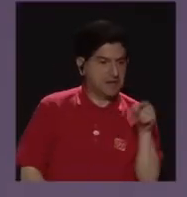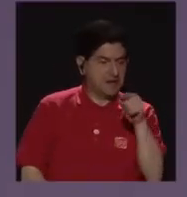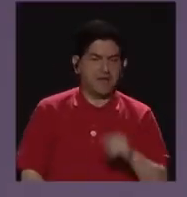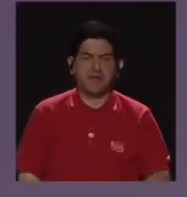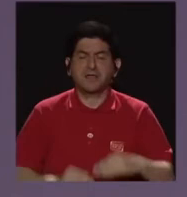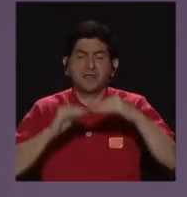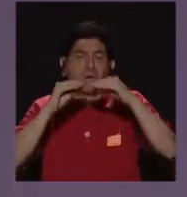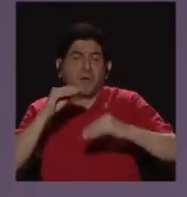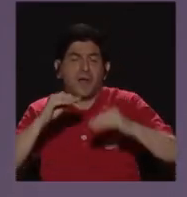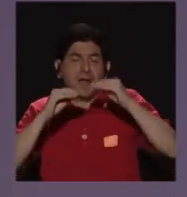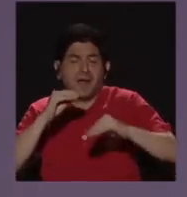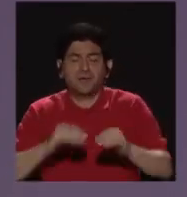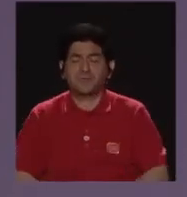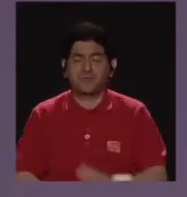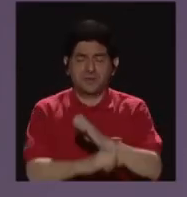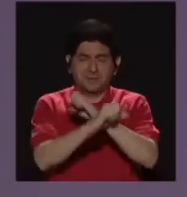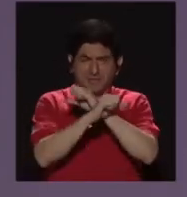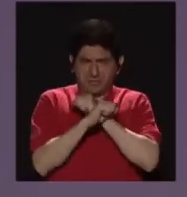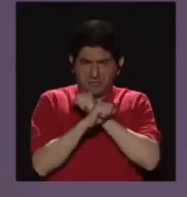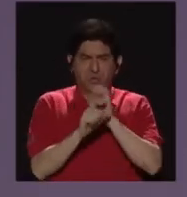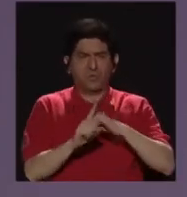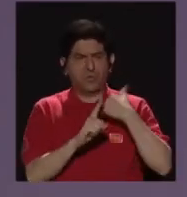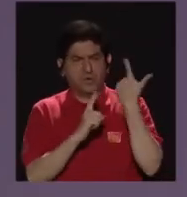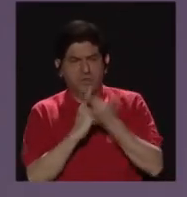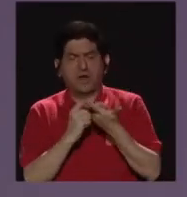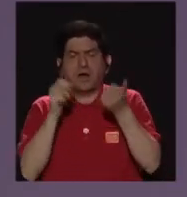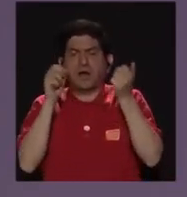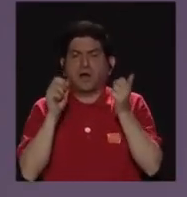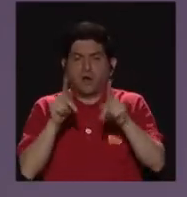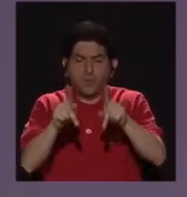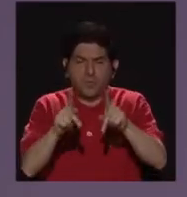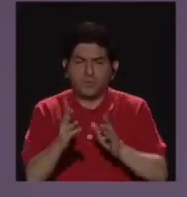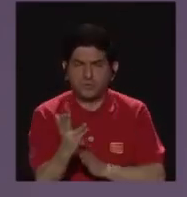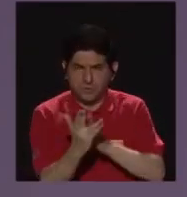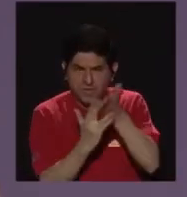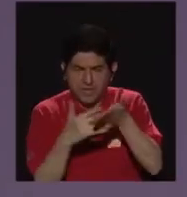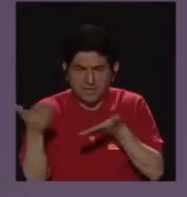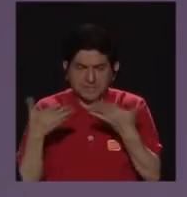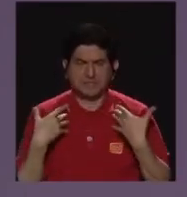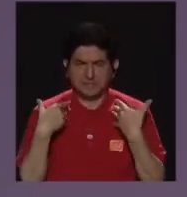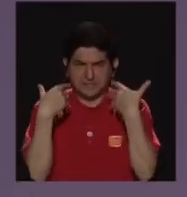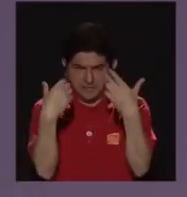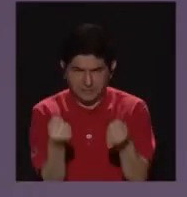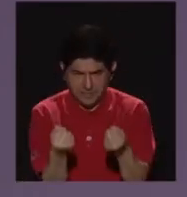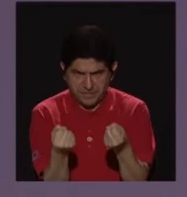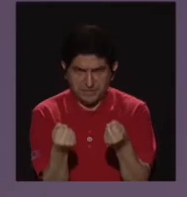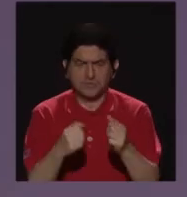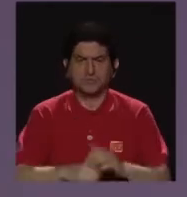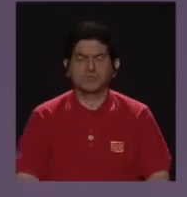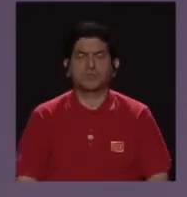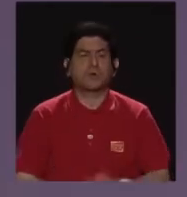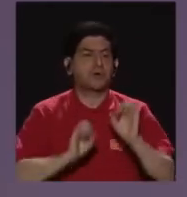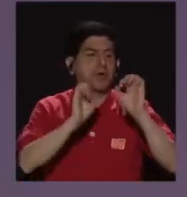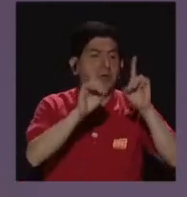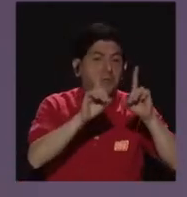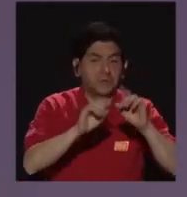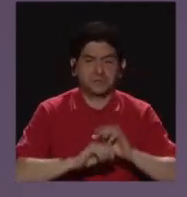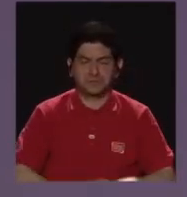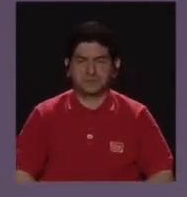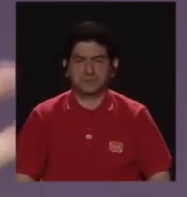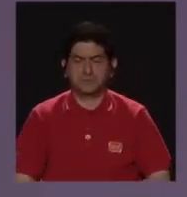los mínimos por ejemplo desde seguridad social a la posibilidad de acceder a servicios de salud de educación